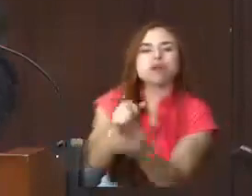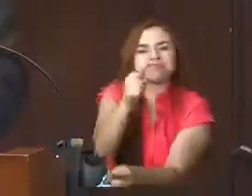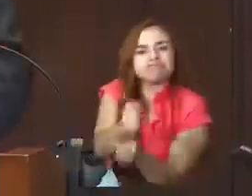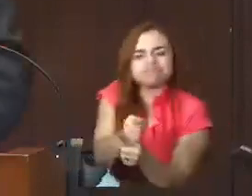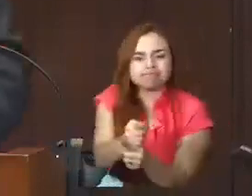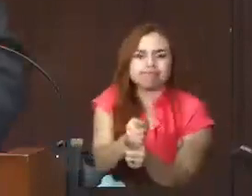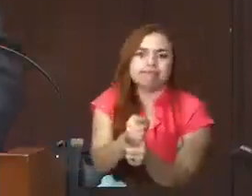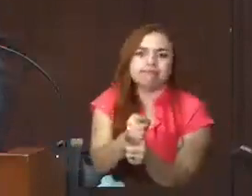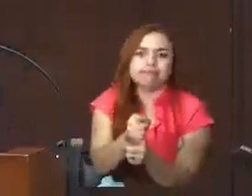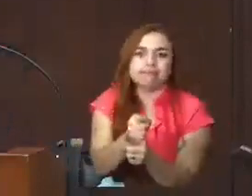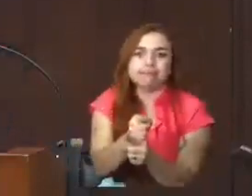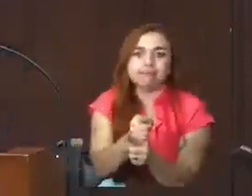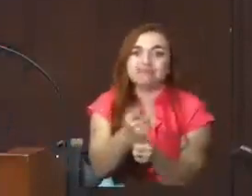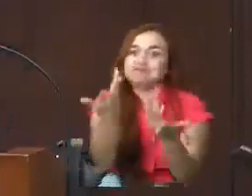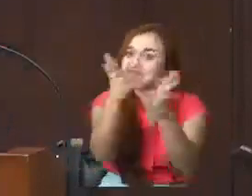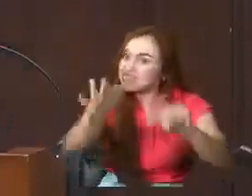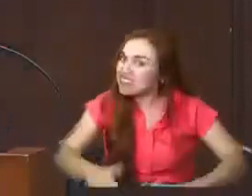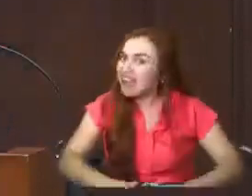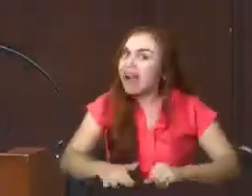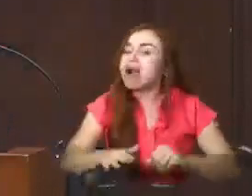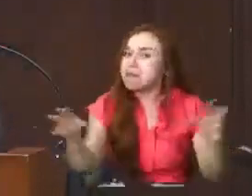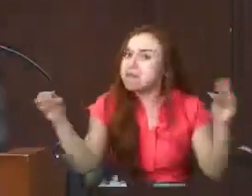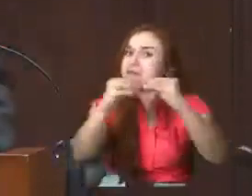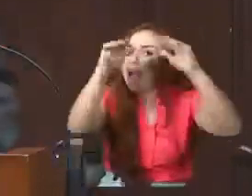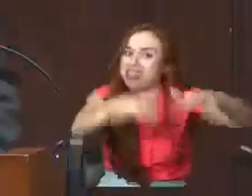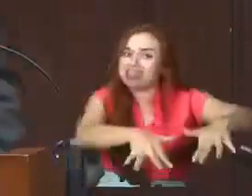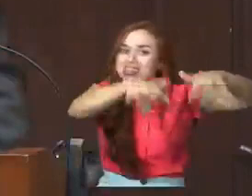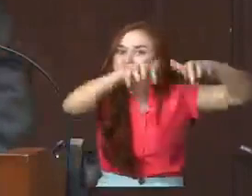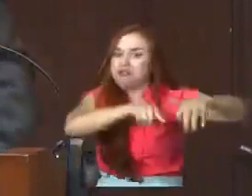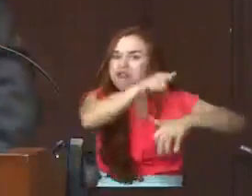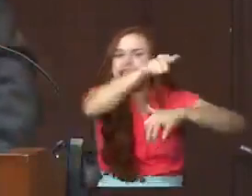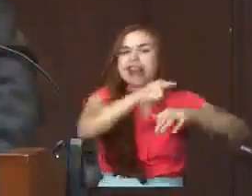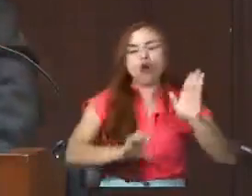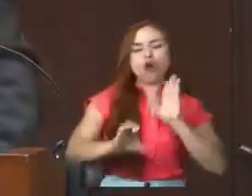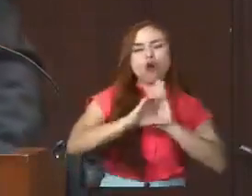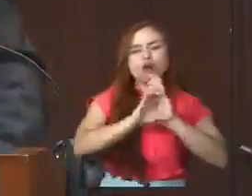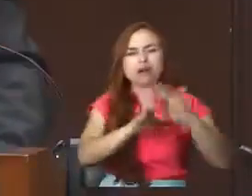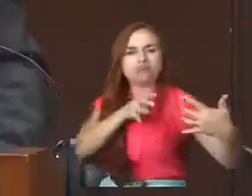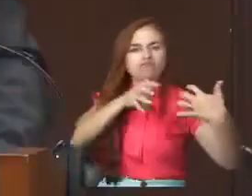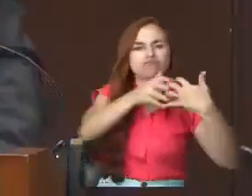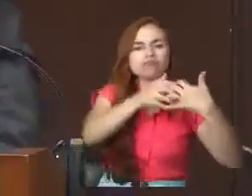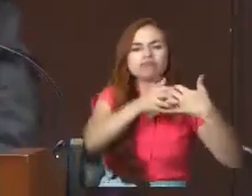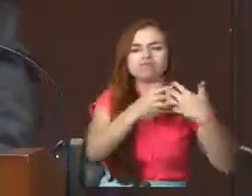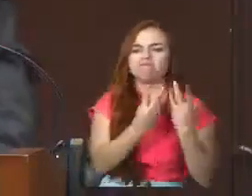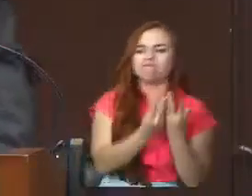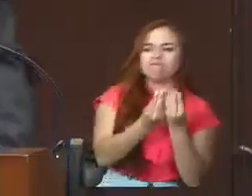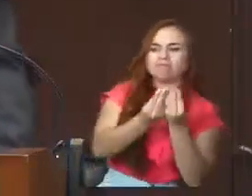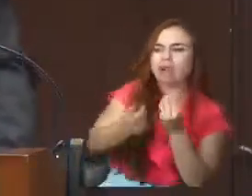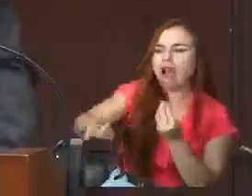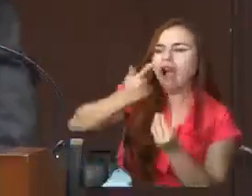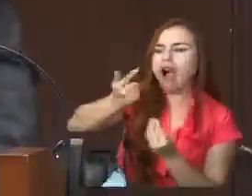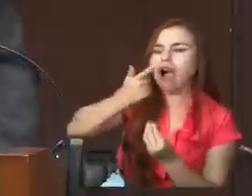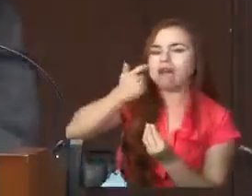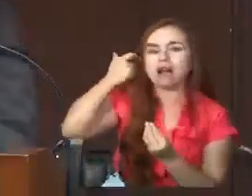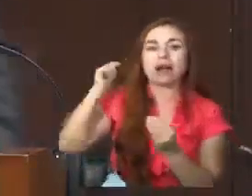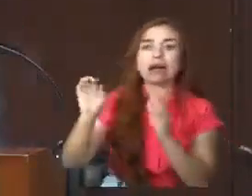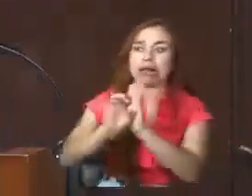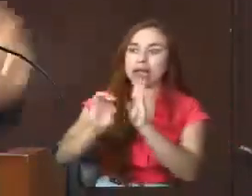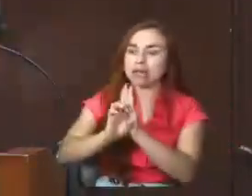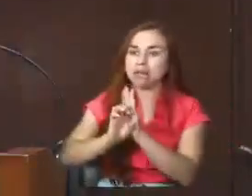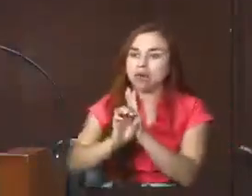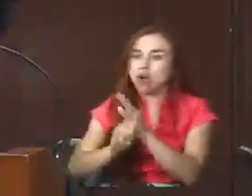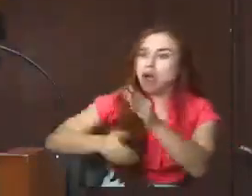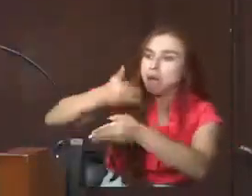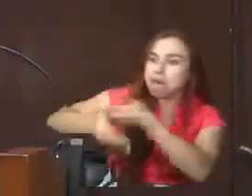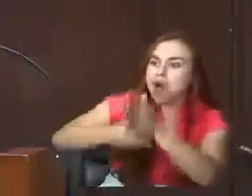Y hay tribunal constitucional que va en defensa de las personas cuando se le viola el debido proceso.